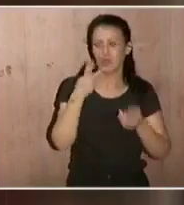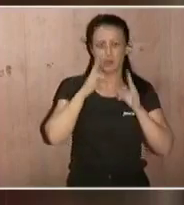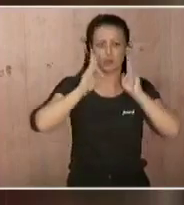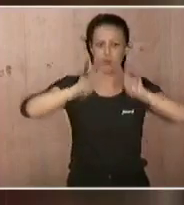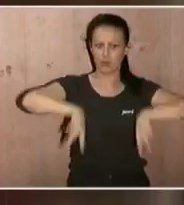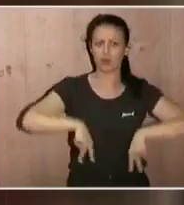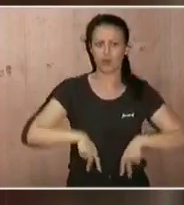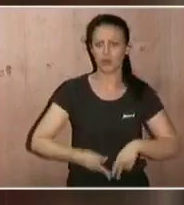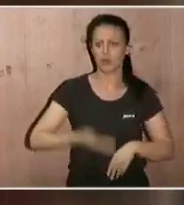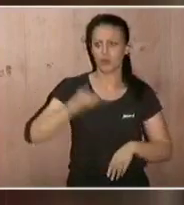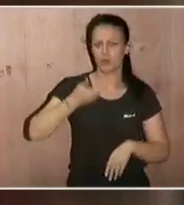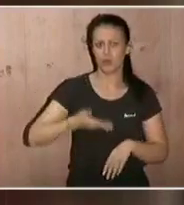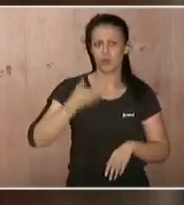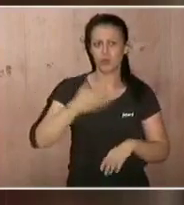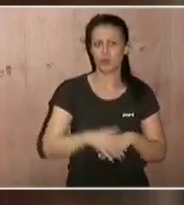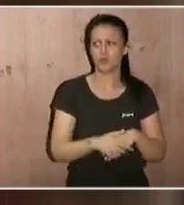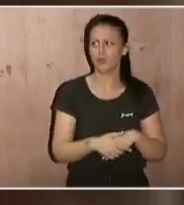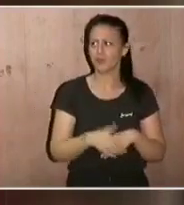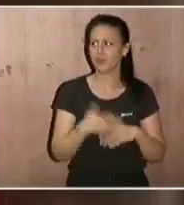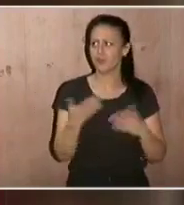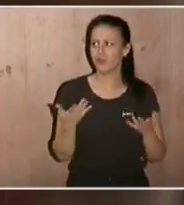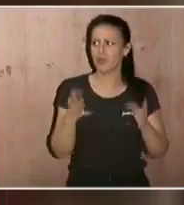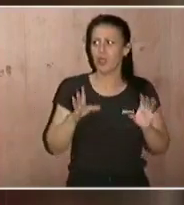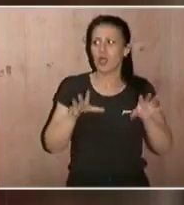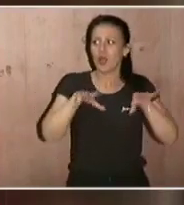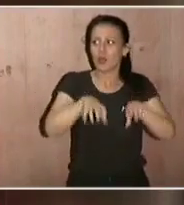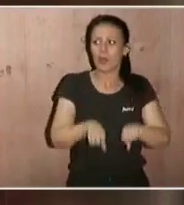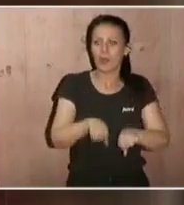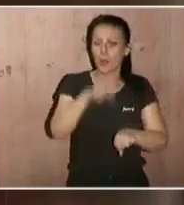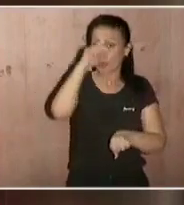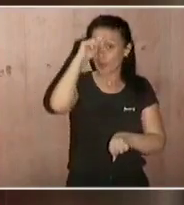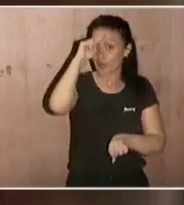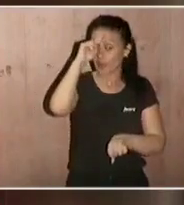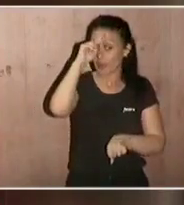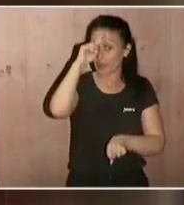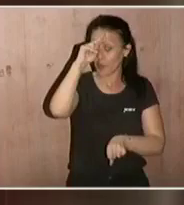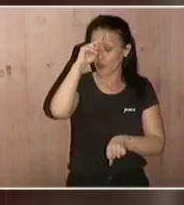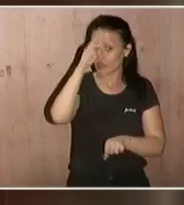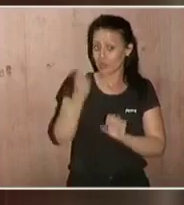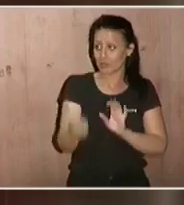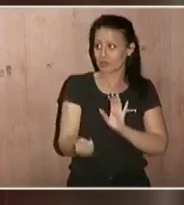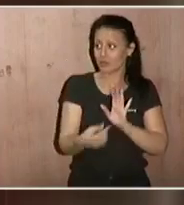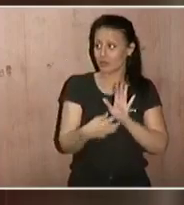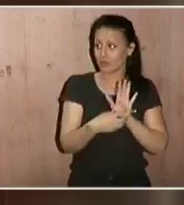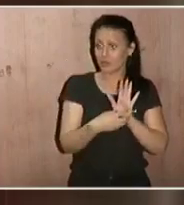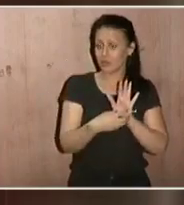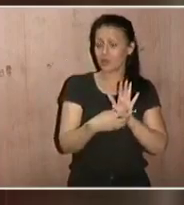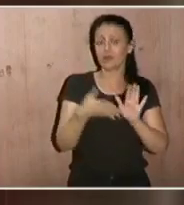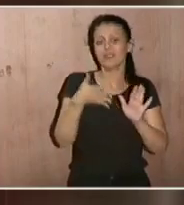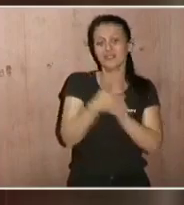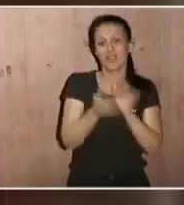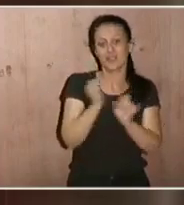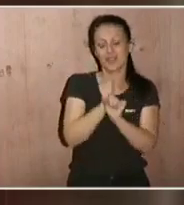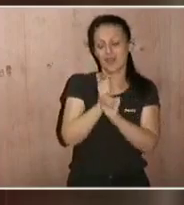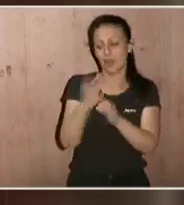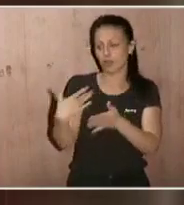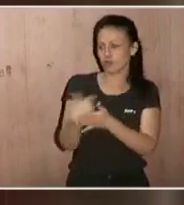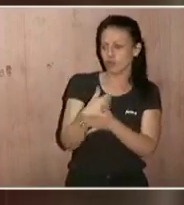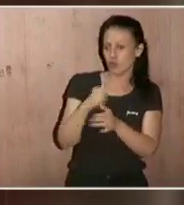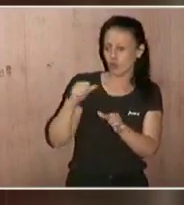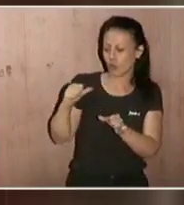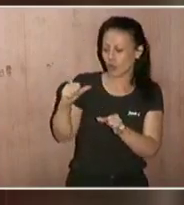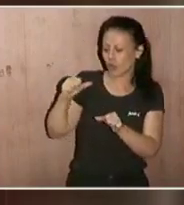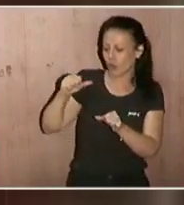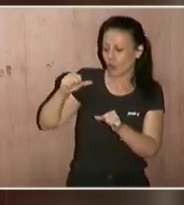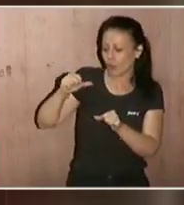reconocimiento. La ocupación y preocupación de publicista luce en todos sus trabajos sin excepción